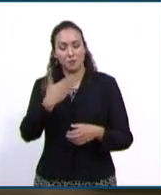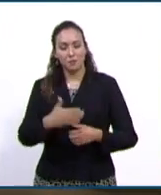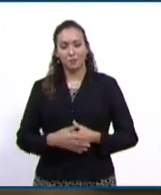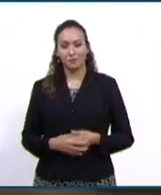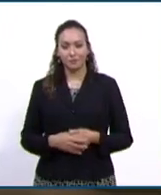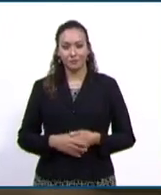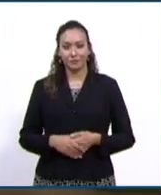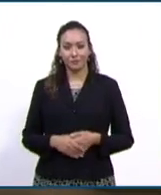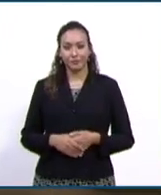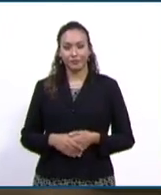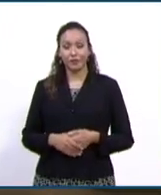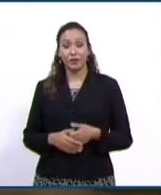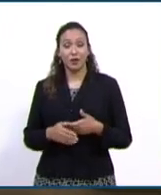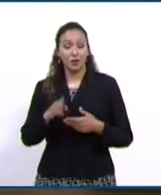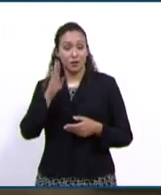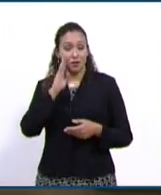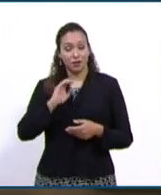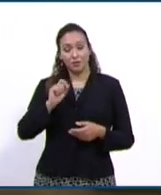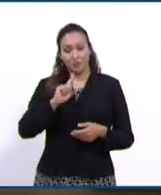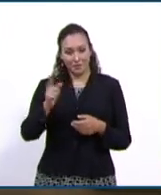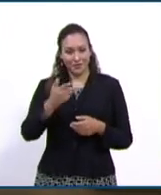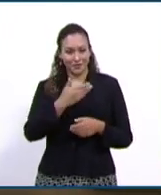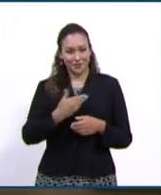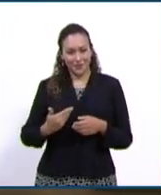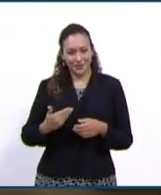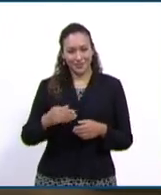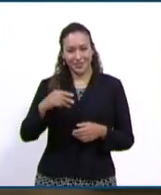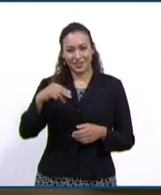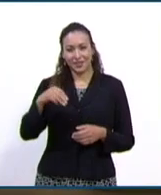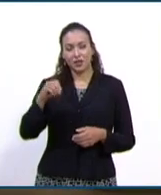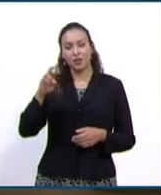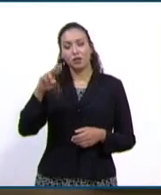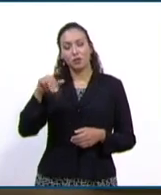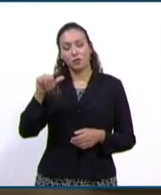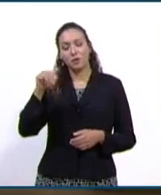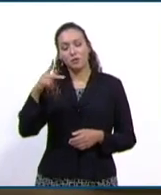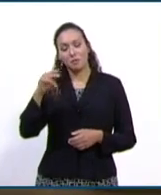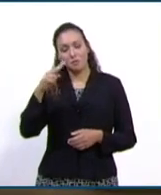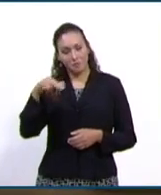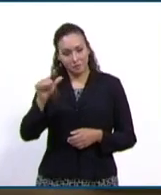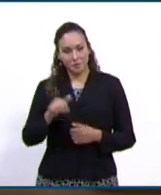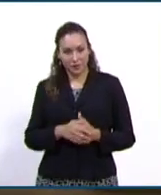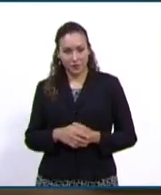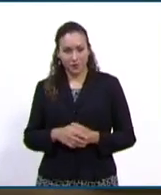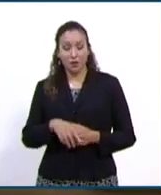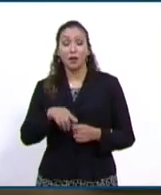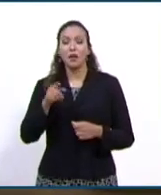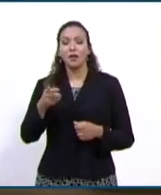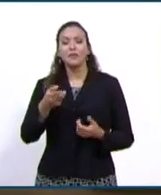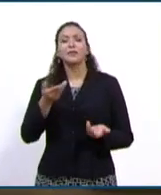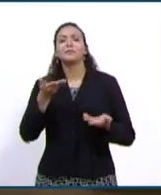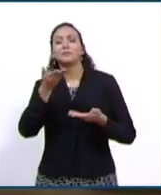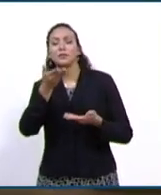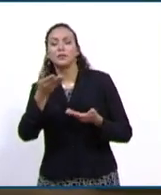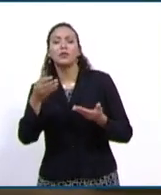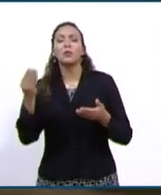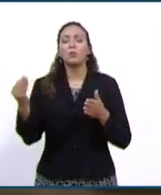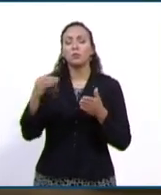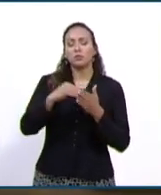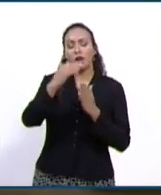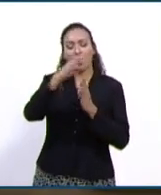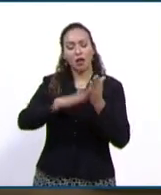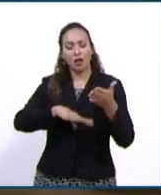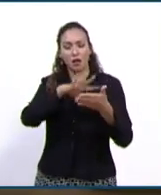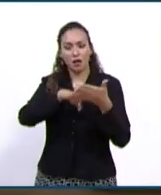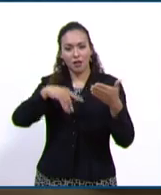La ministra presidenta de la Suprema Corte de Justicia, Norma Lucía Piña Hernández, convocó a la construcción de una agenda nacional por